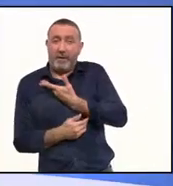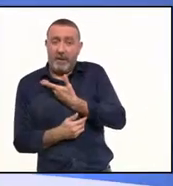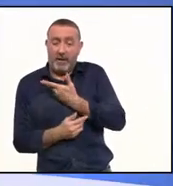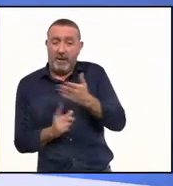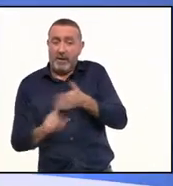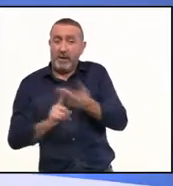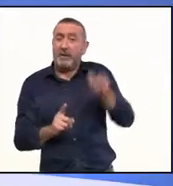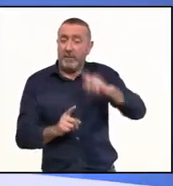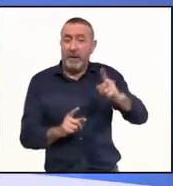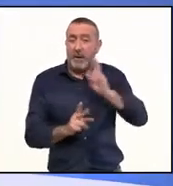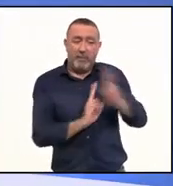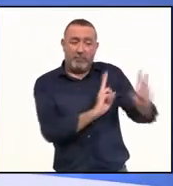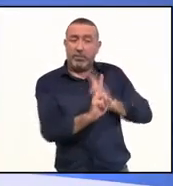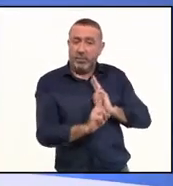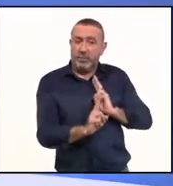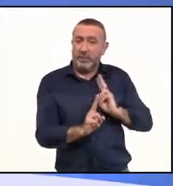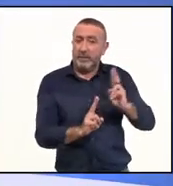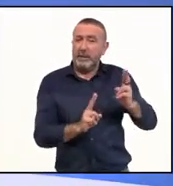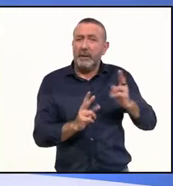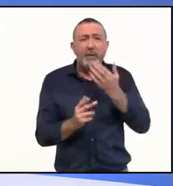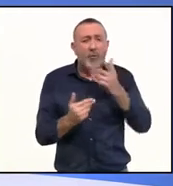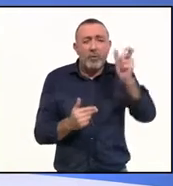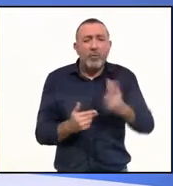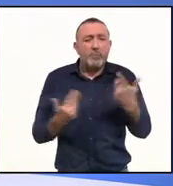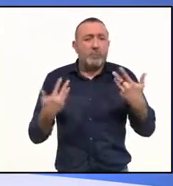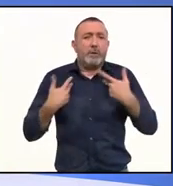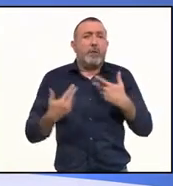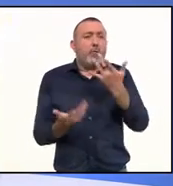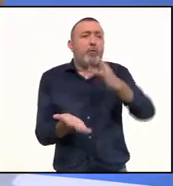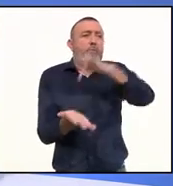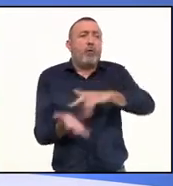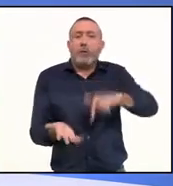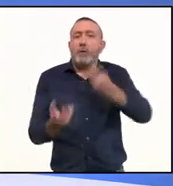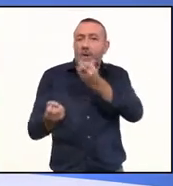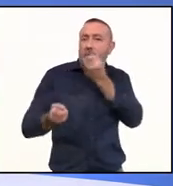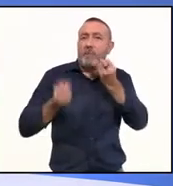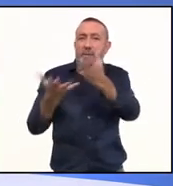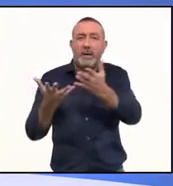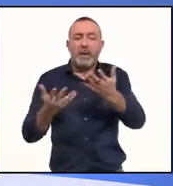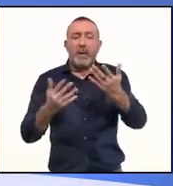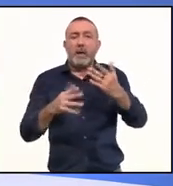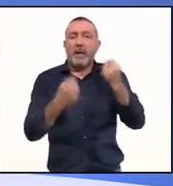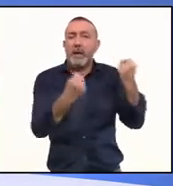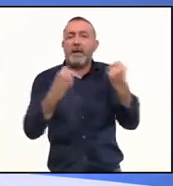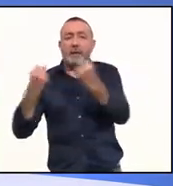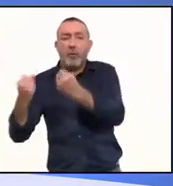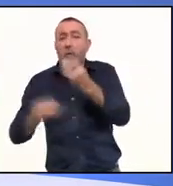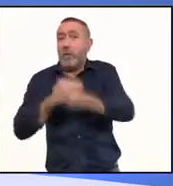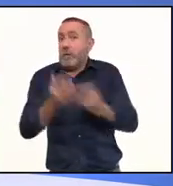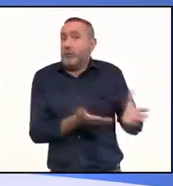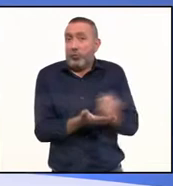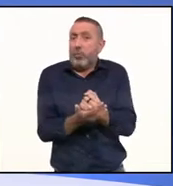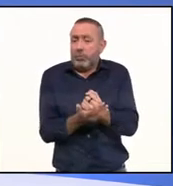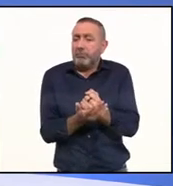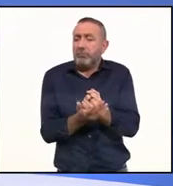por teléfono francisco también yo le preguntaba pero la víctima un día como hoy o un mensaje como el que están poniendo en marcha las instituciones o estamos poniendo marcha todo porque